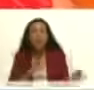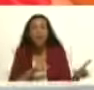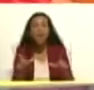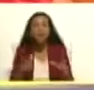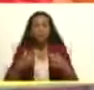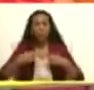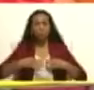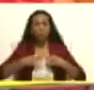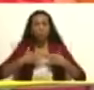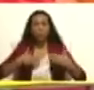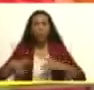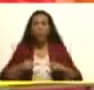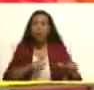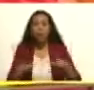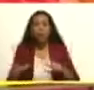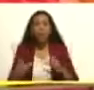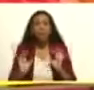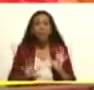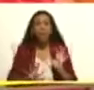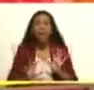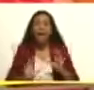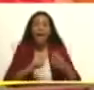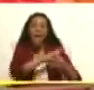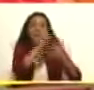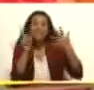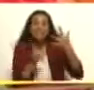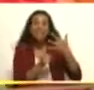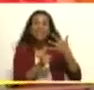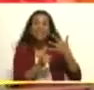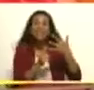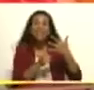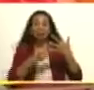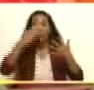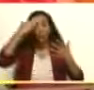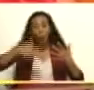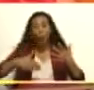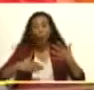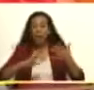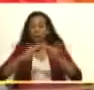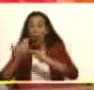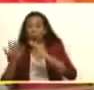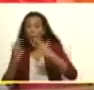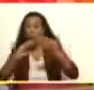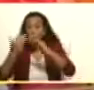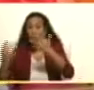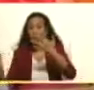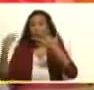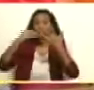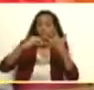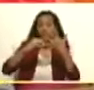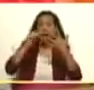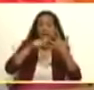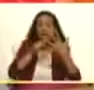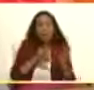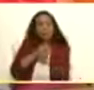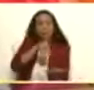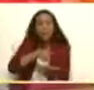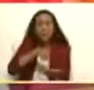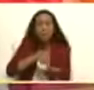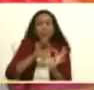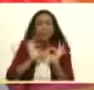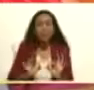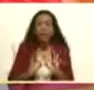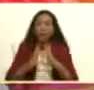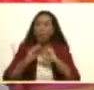lista. La milicia bolivariana, el quinto componente especial de la Fuerza Armada Nacional Bolivariana, que está presente